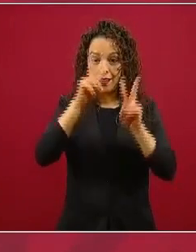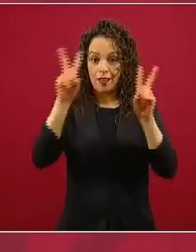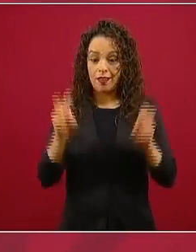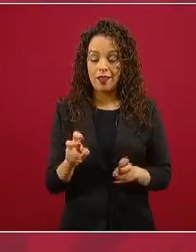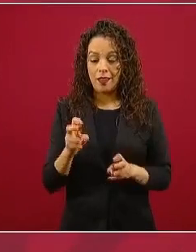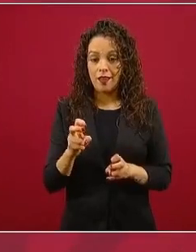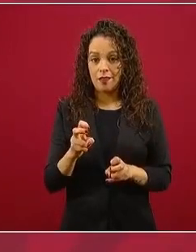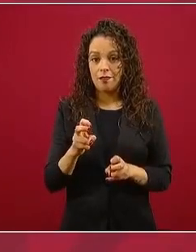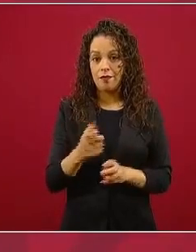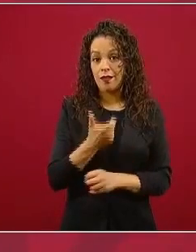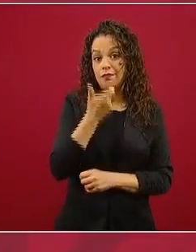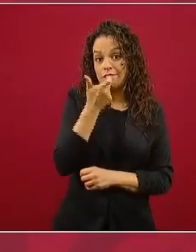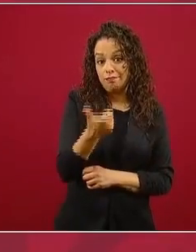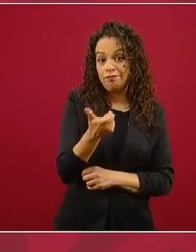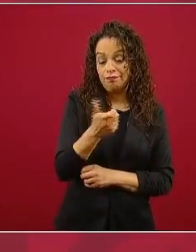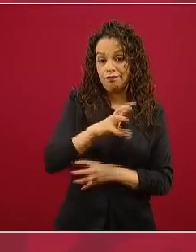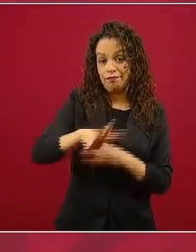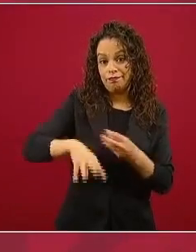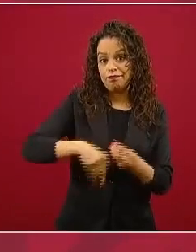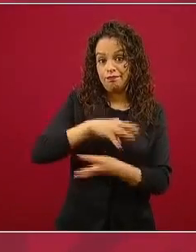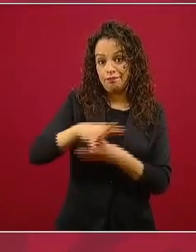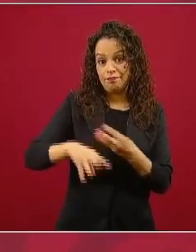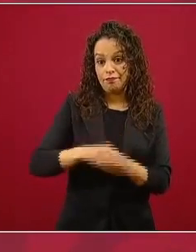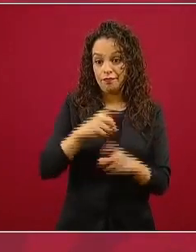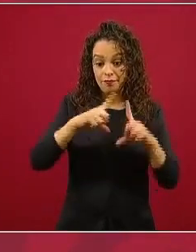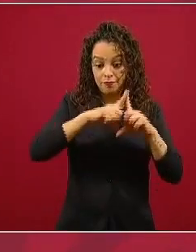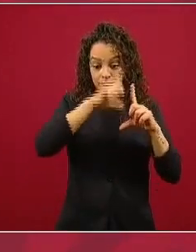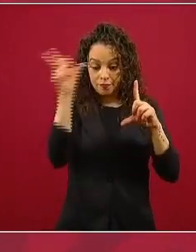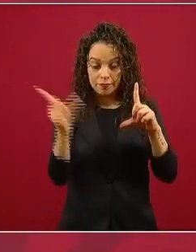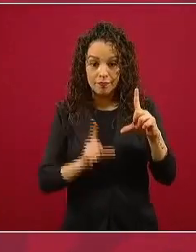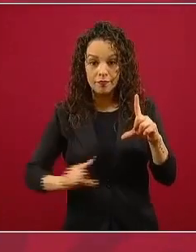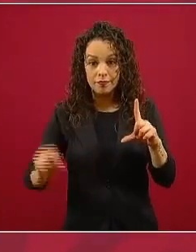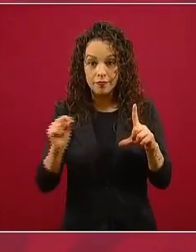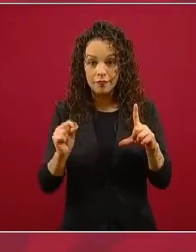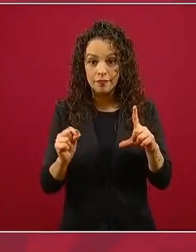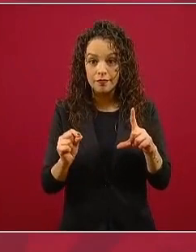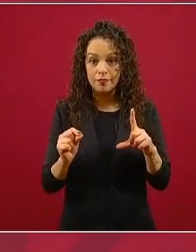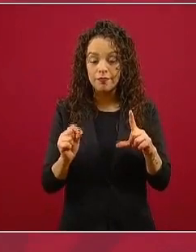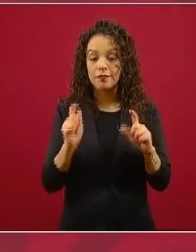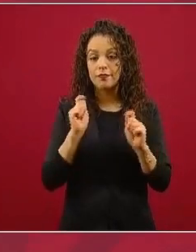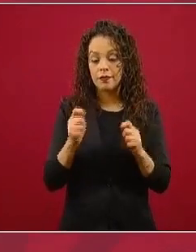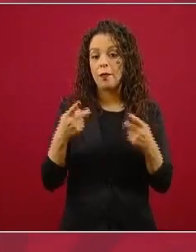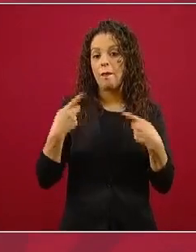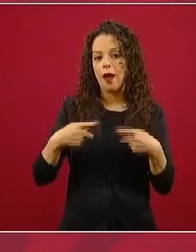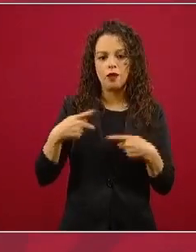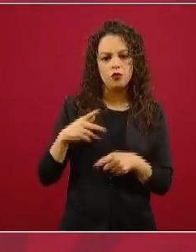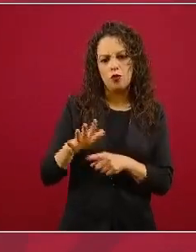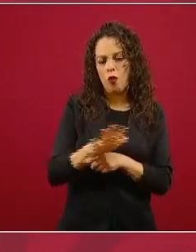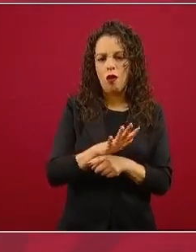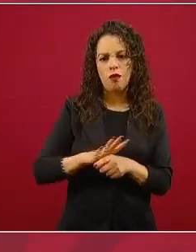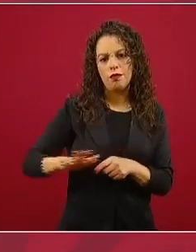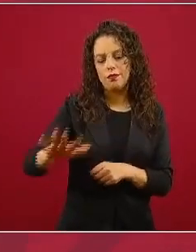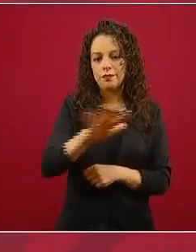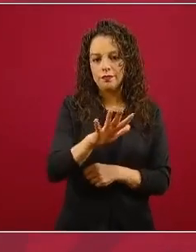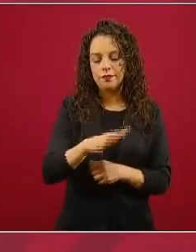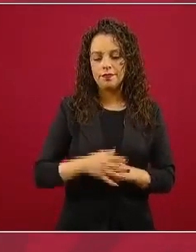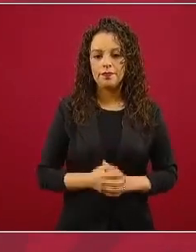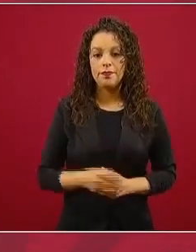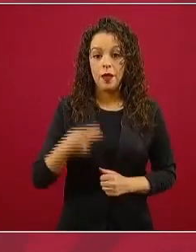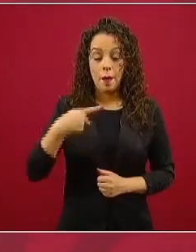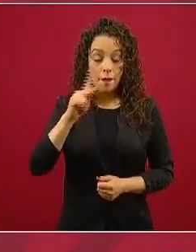y para la economía de la gente, para la economía popular. Y